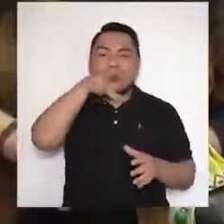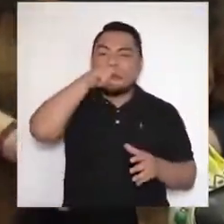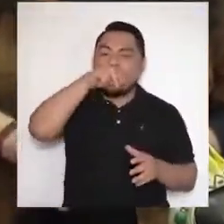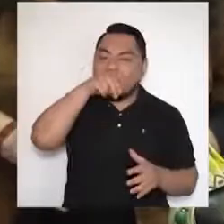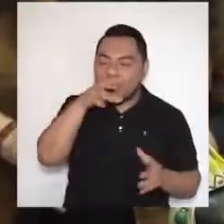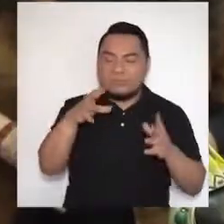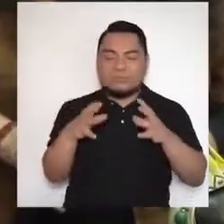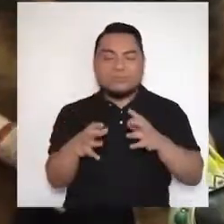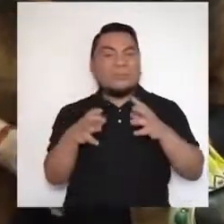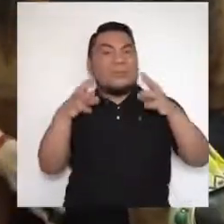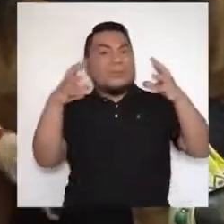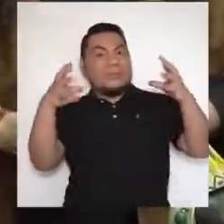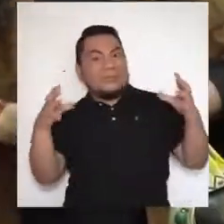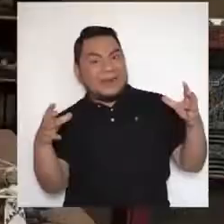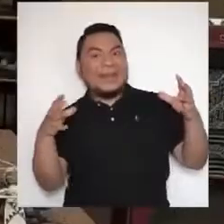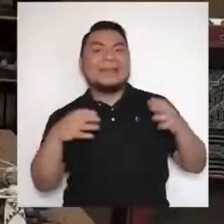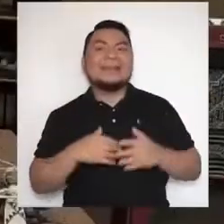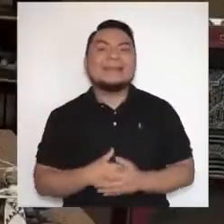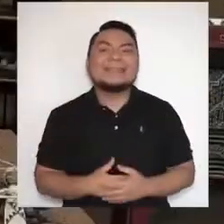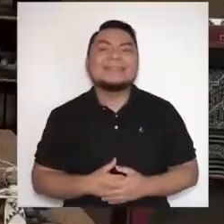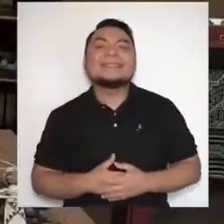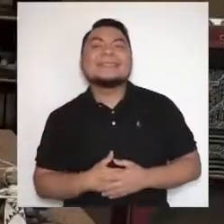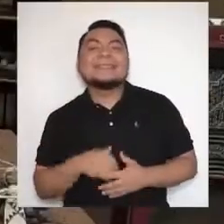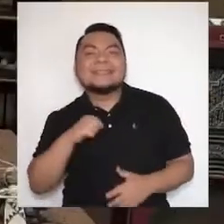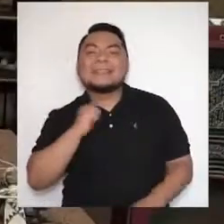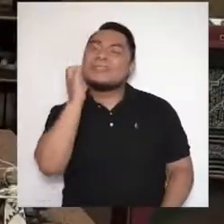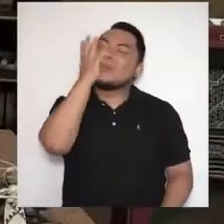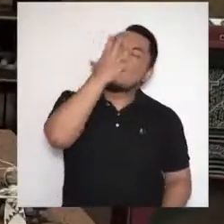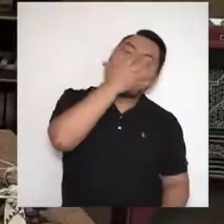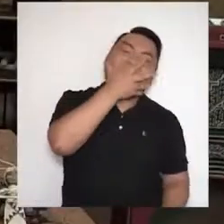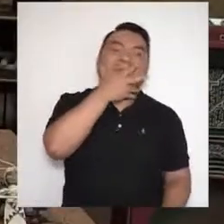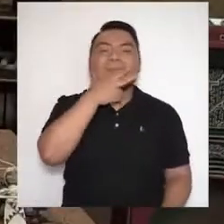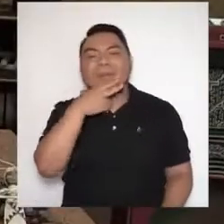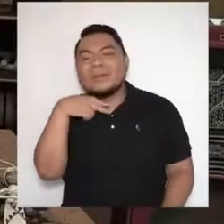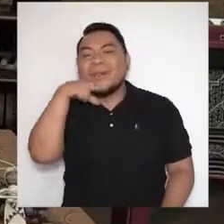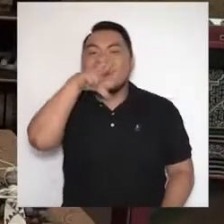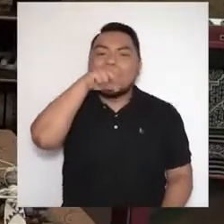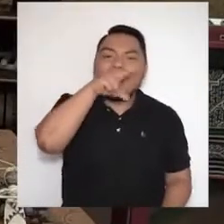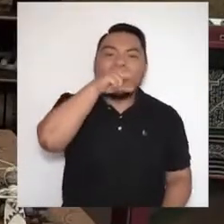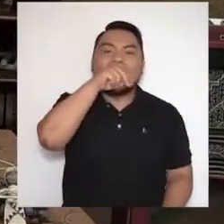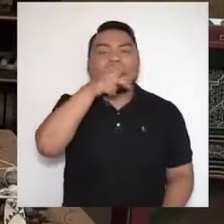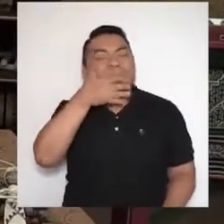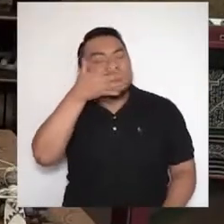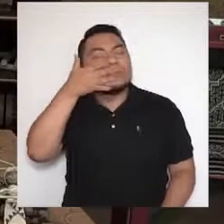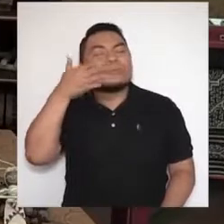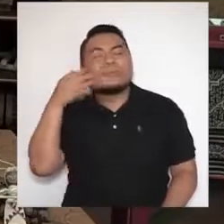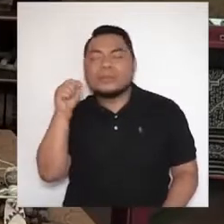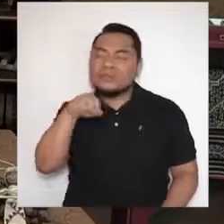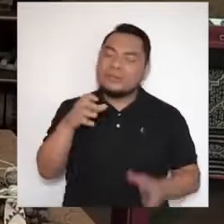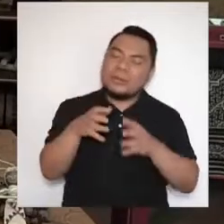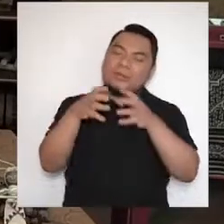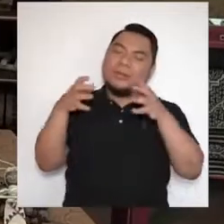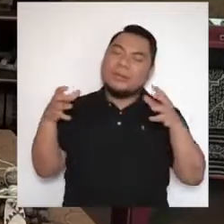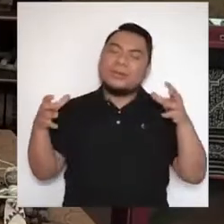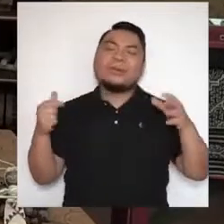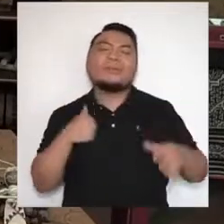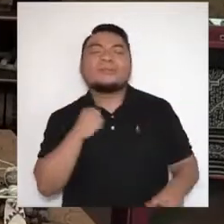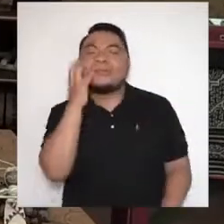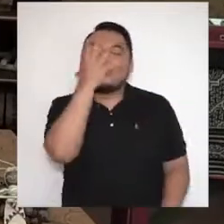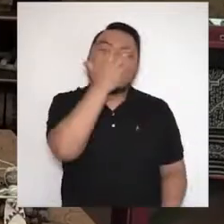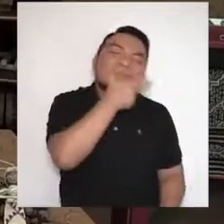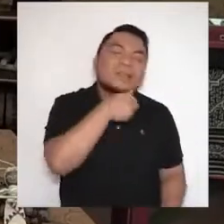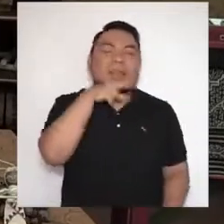a mi chama. Mi lindo patito es blanco y muy grande. Mi